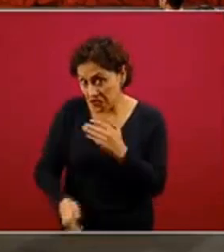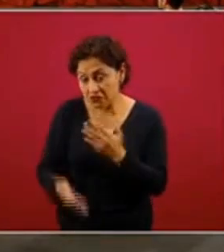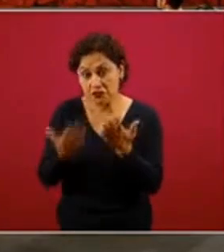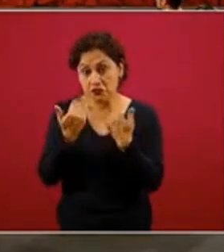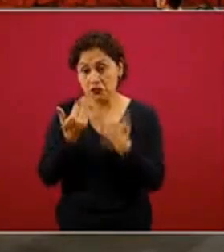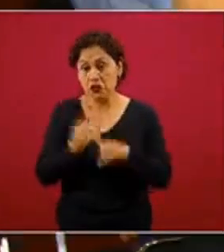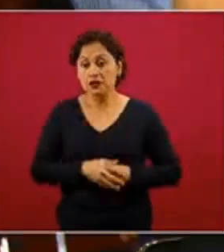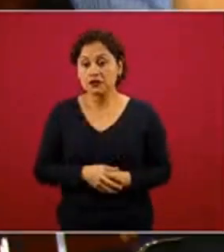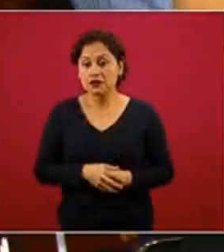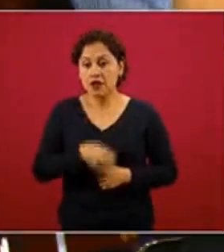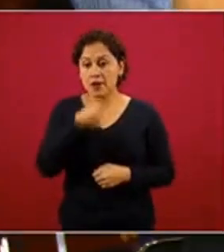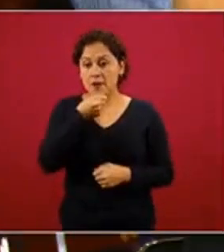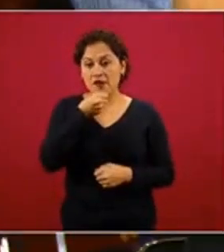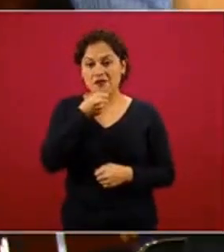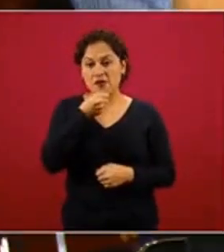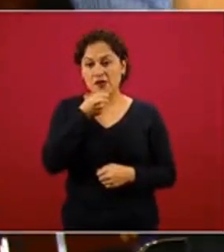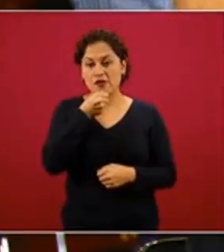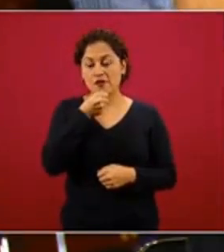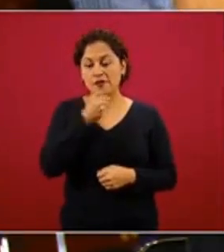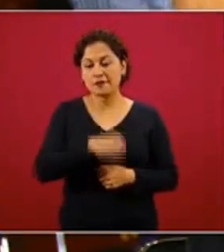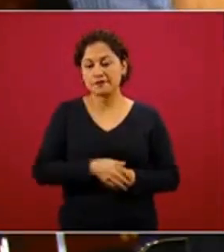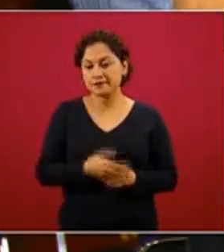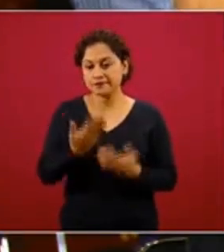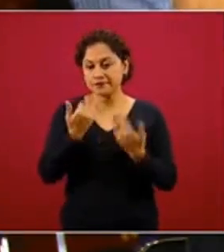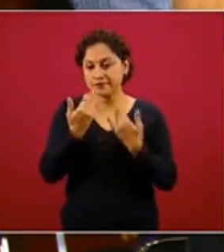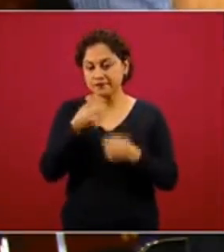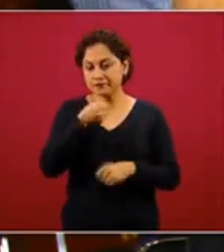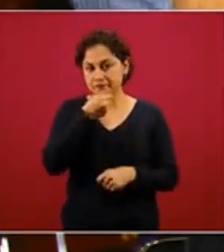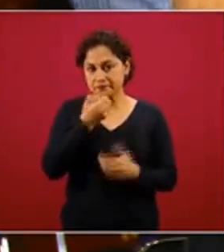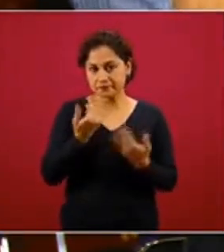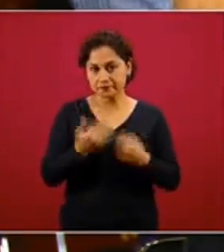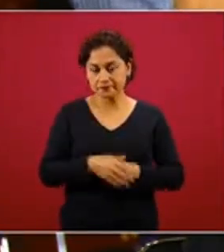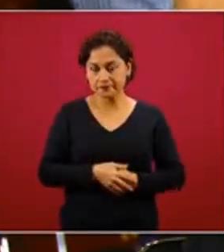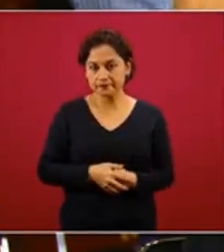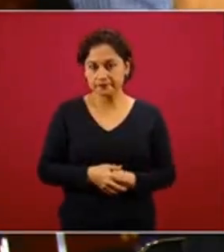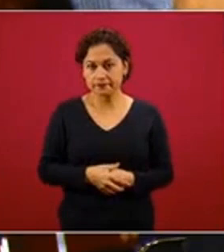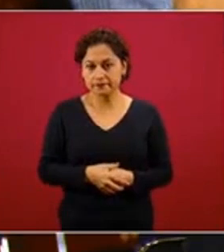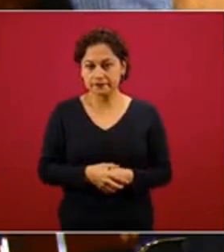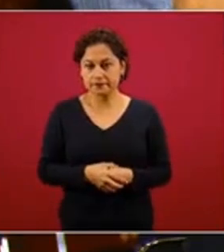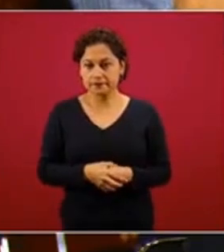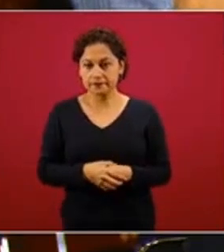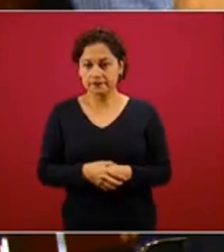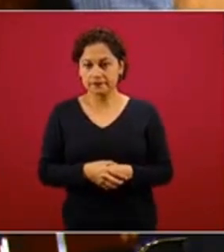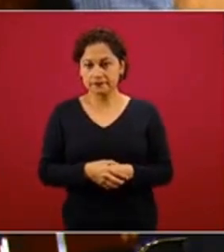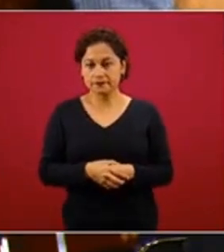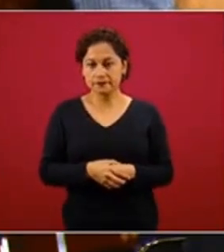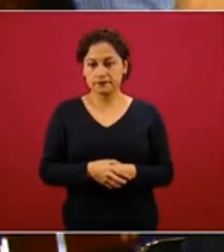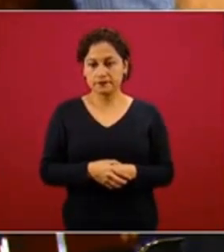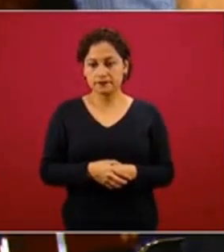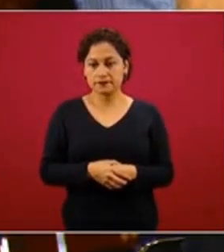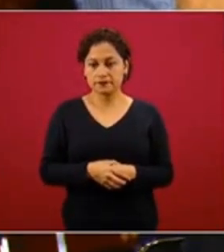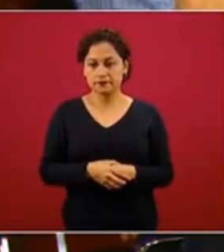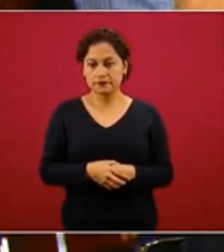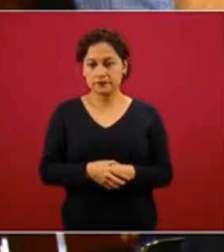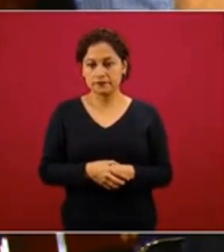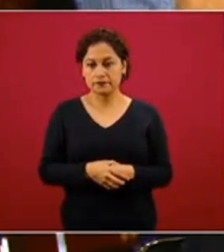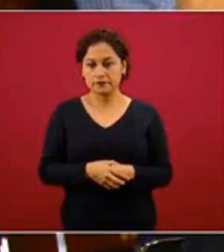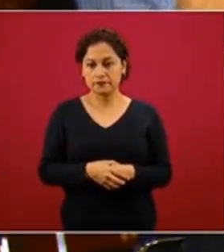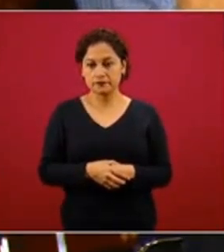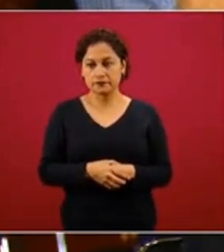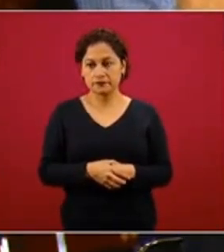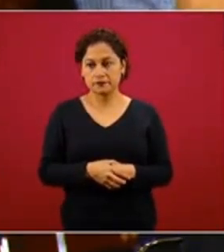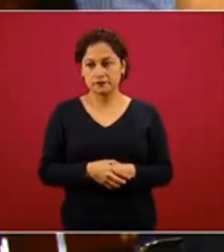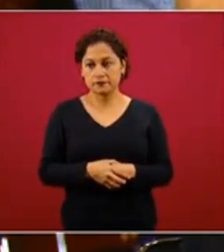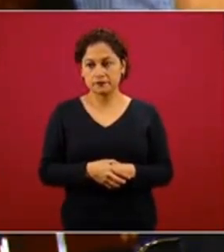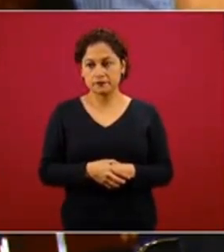Hace unos días nos comentaban que de 50 donadores que llegaban diarios, ahorita llegan 4, y son los familiares, los mismos